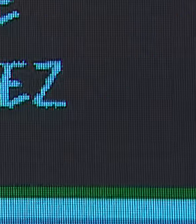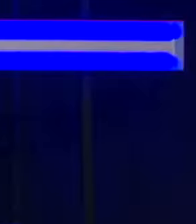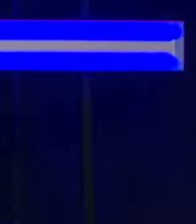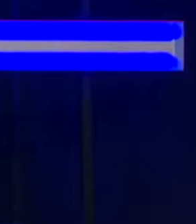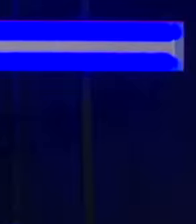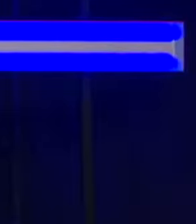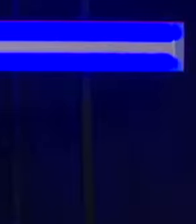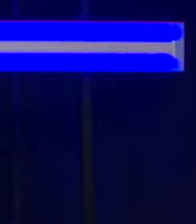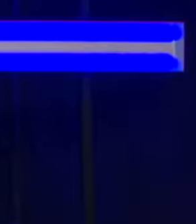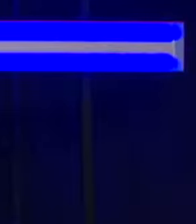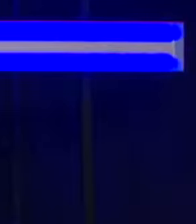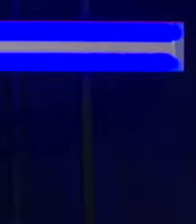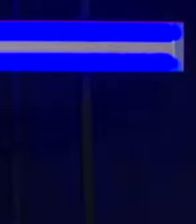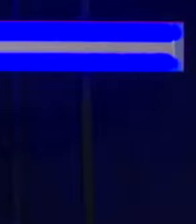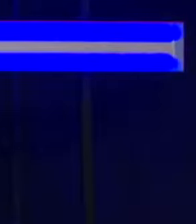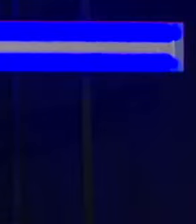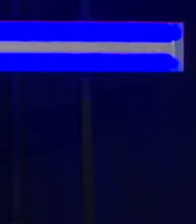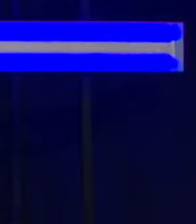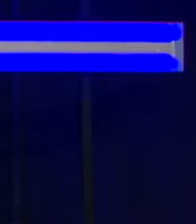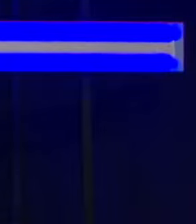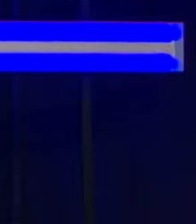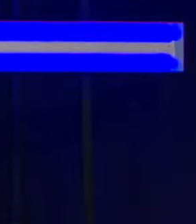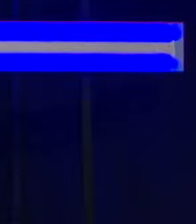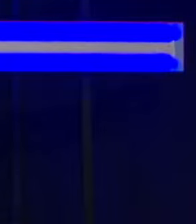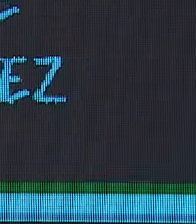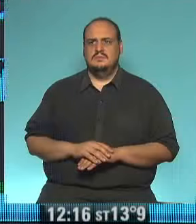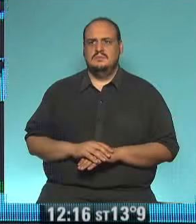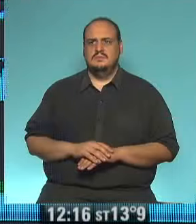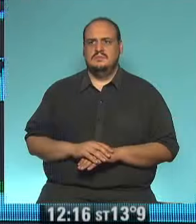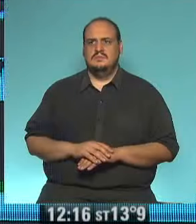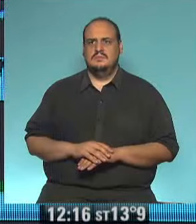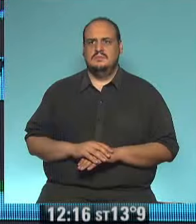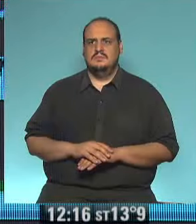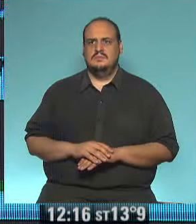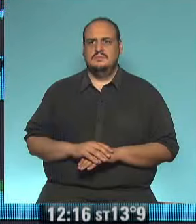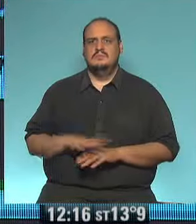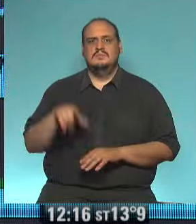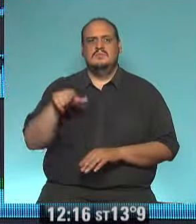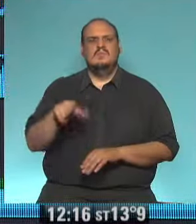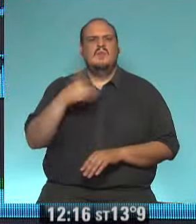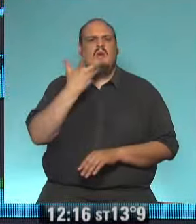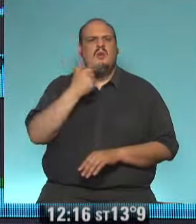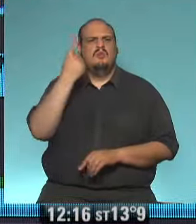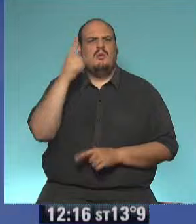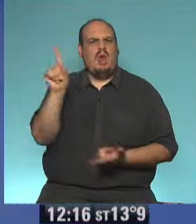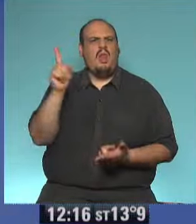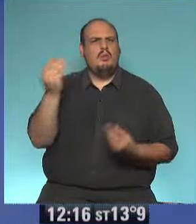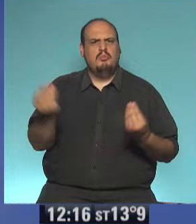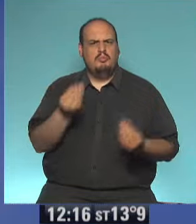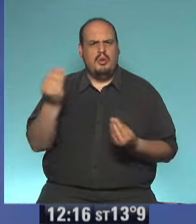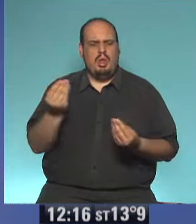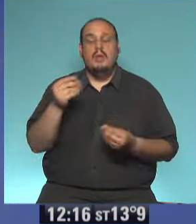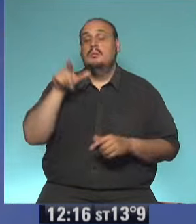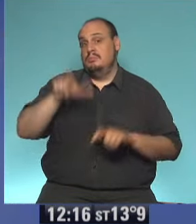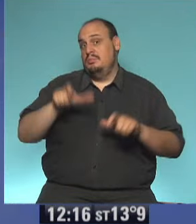Vino rosé, ¿no? Claro. Vino rosé. ¿Qué harán esa cantidad de esos gustos tan extraños? ¿Por qué tantos gustos? Debe ser que porque la gente